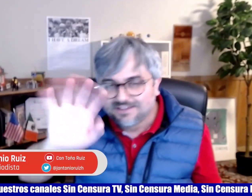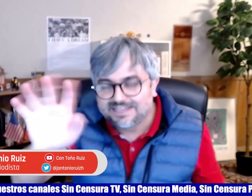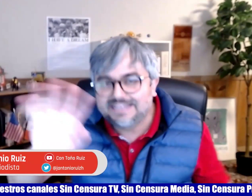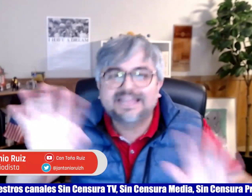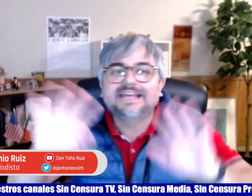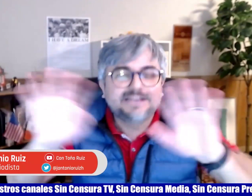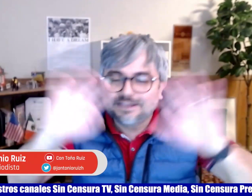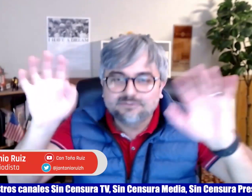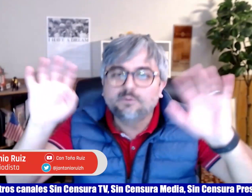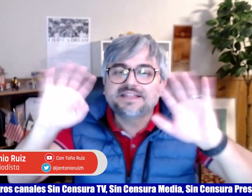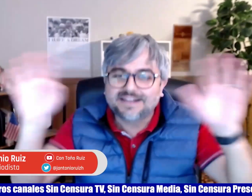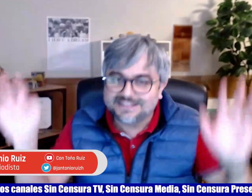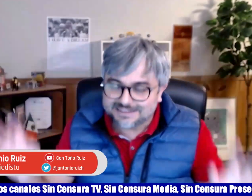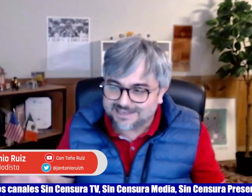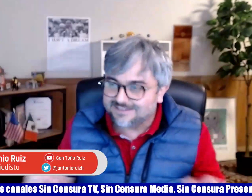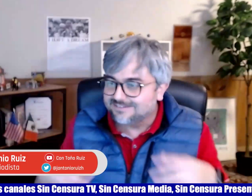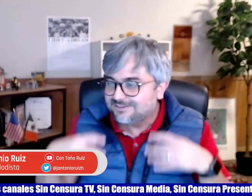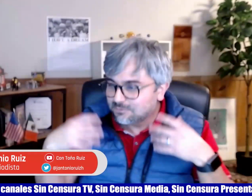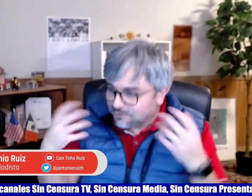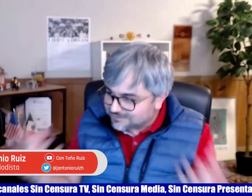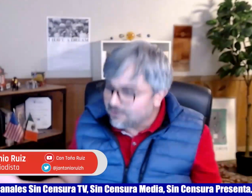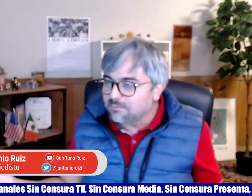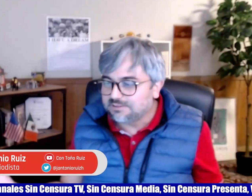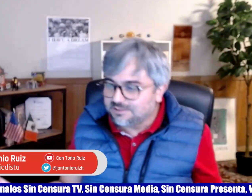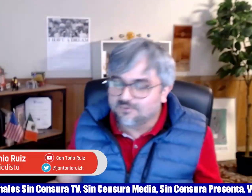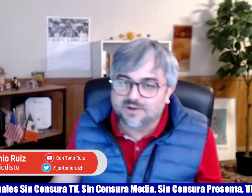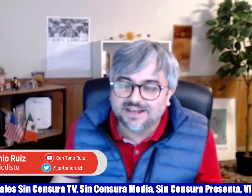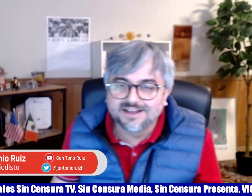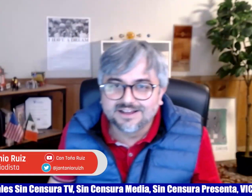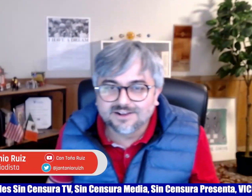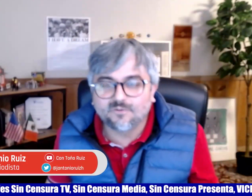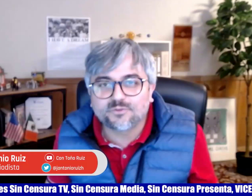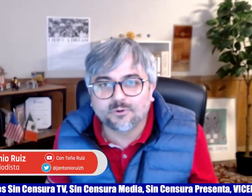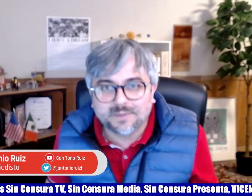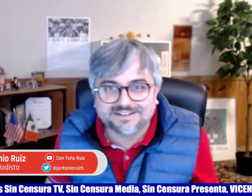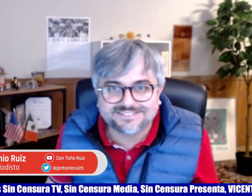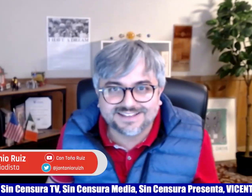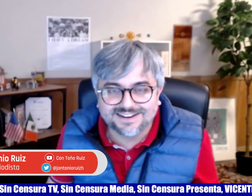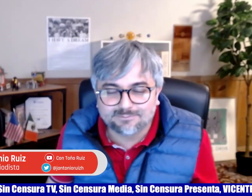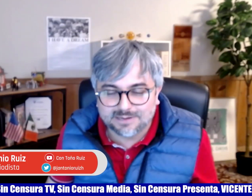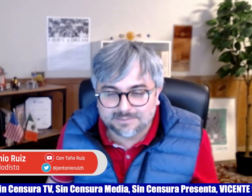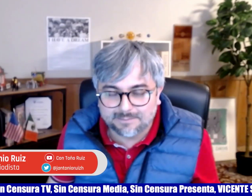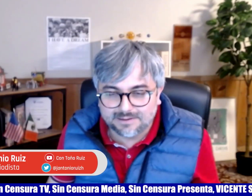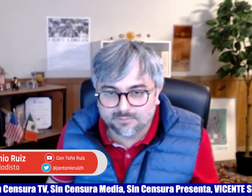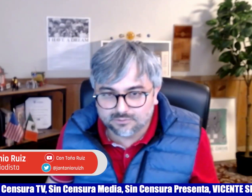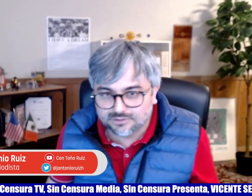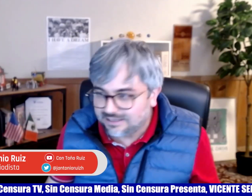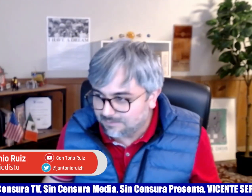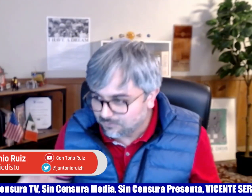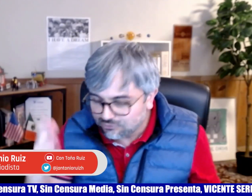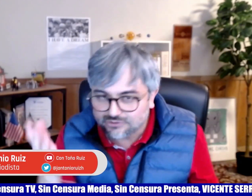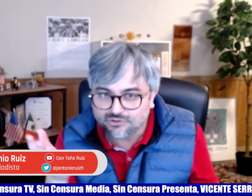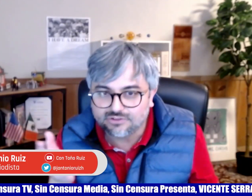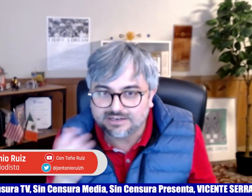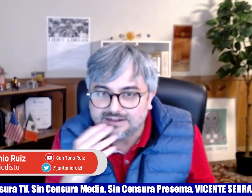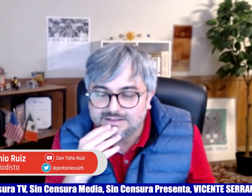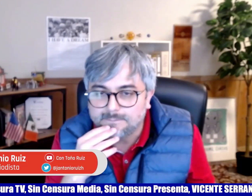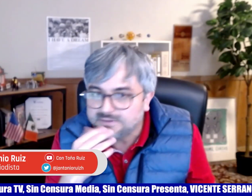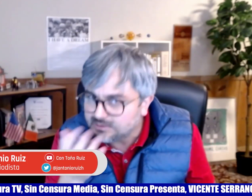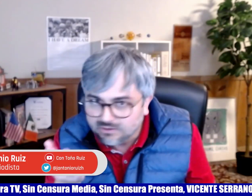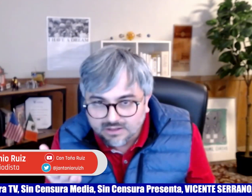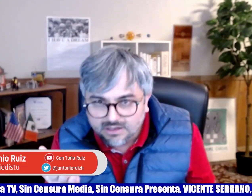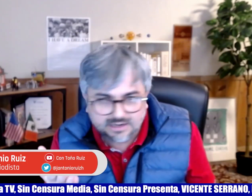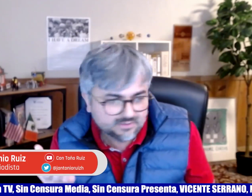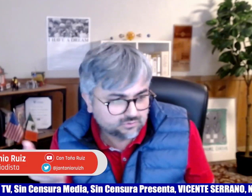así. No voy a entrar en detalles en eso, porque se ha convertido en una controversia la pronunciación